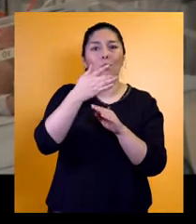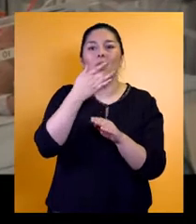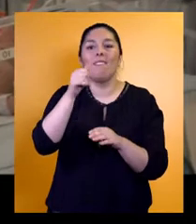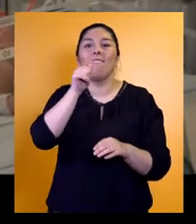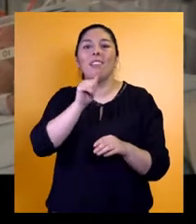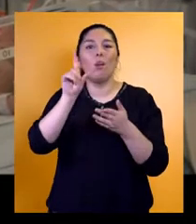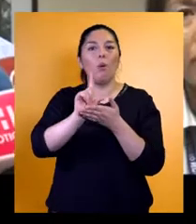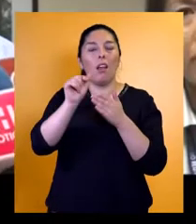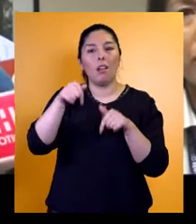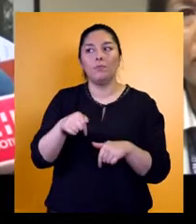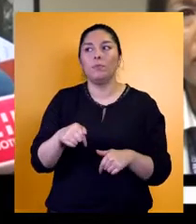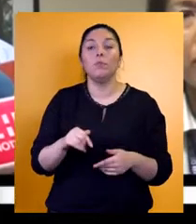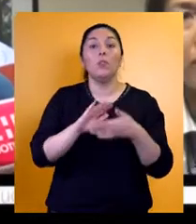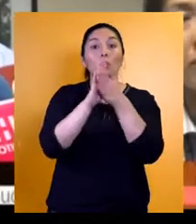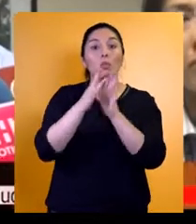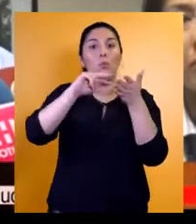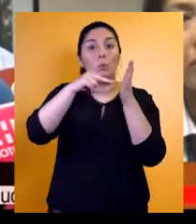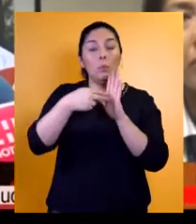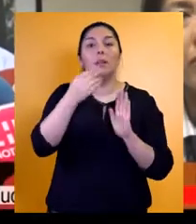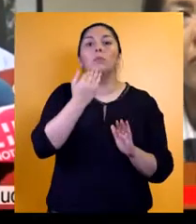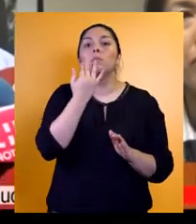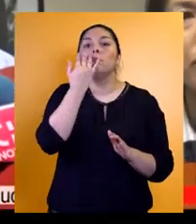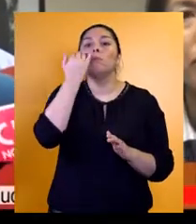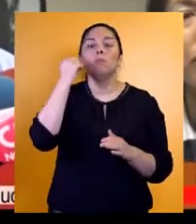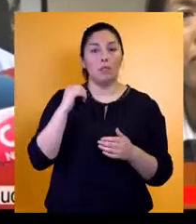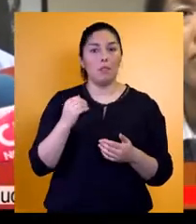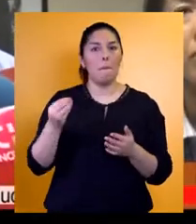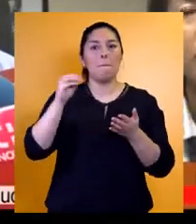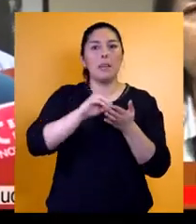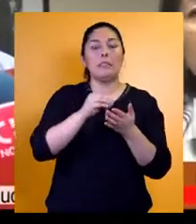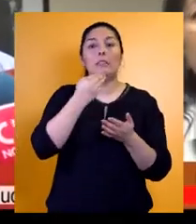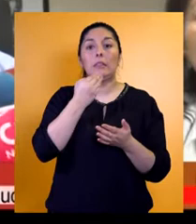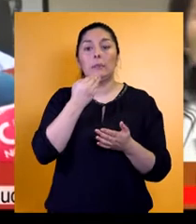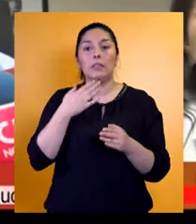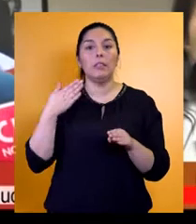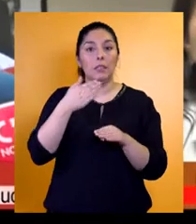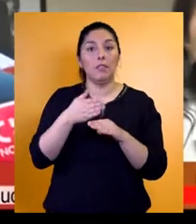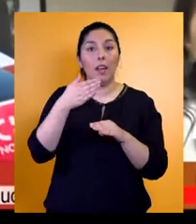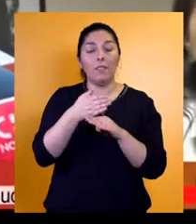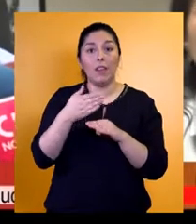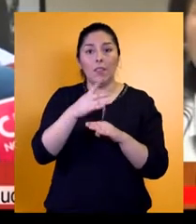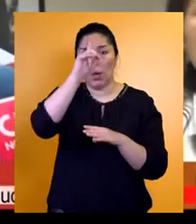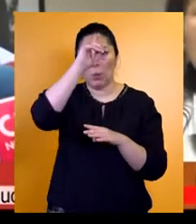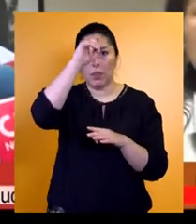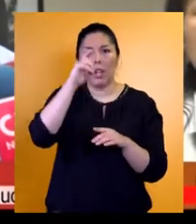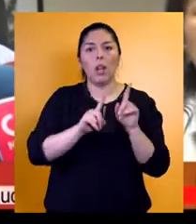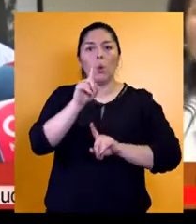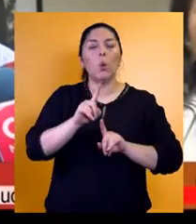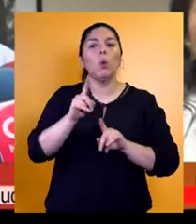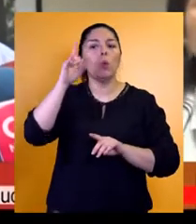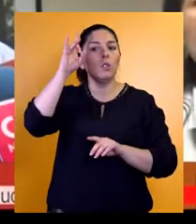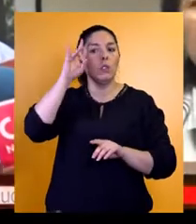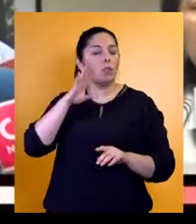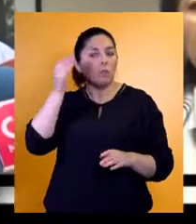que el fenómeno de infecciones respiratorias y el aumento de consultas se adelantó respecto a lo que